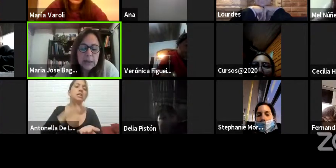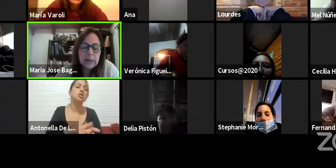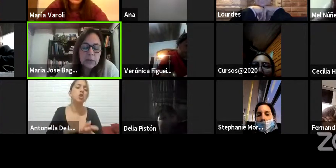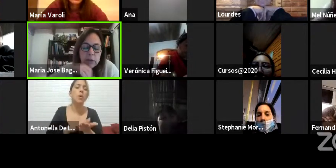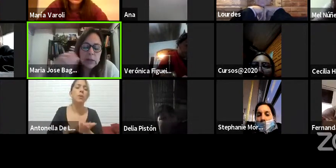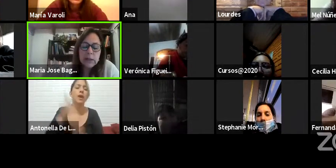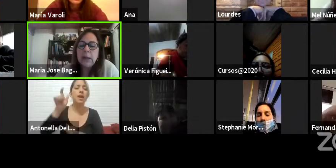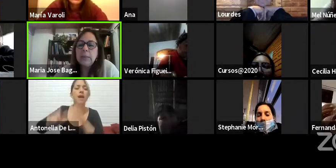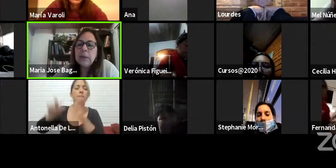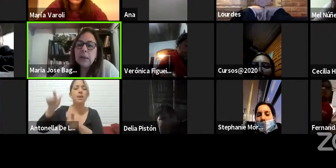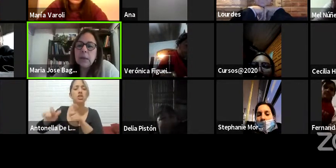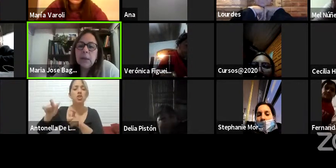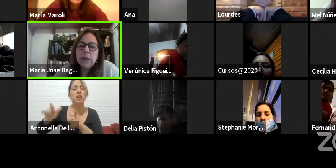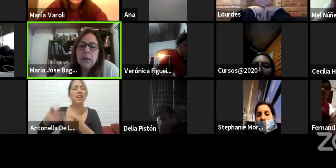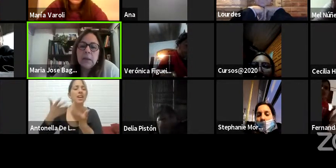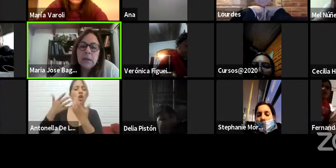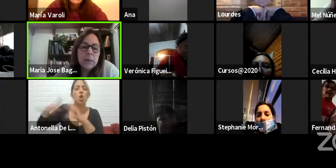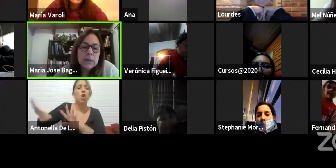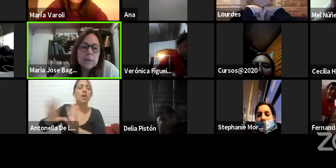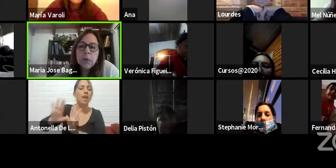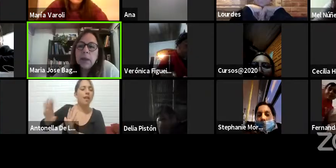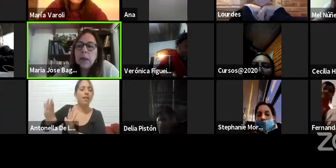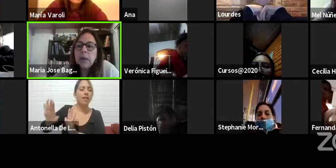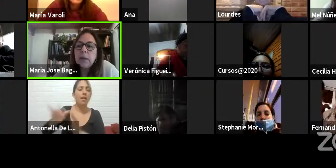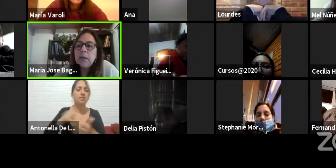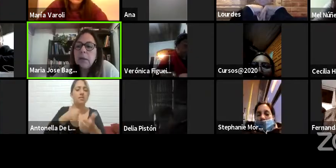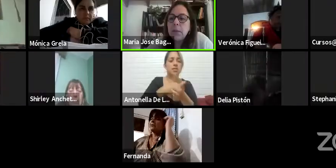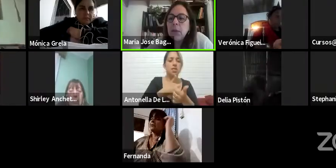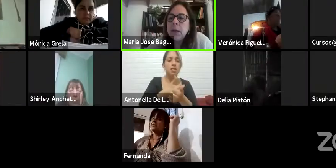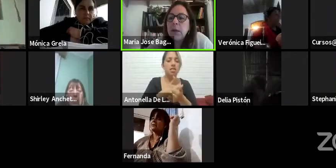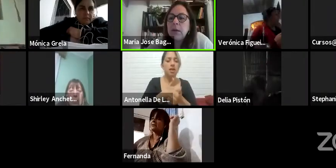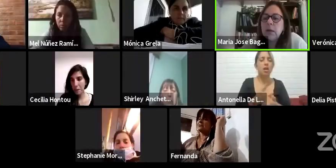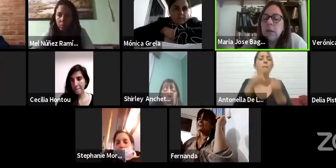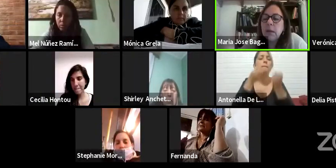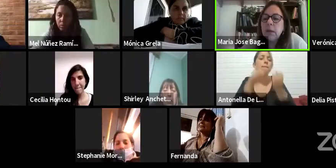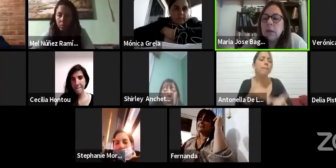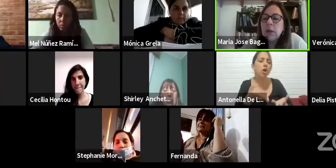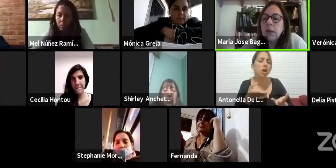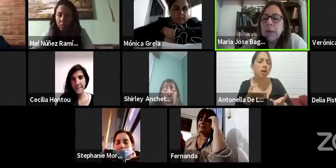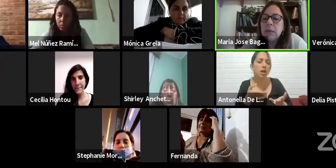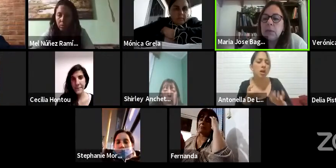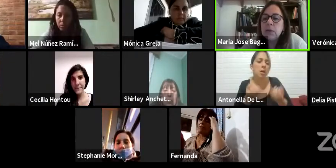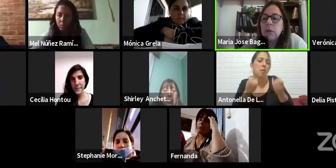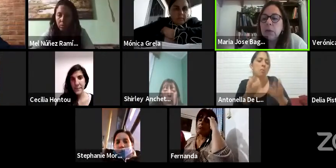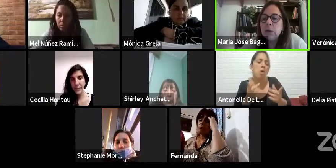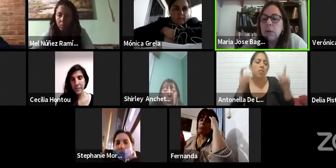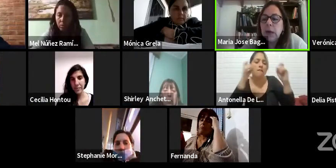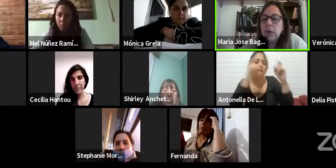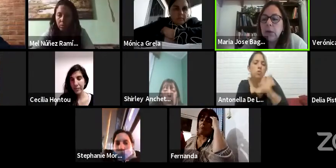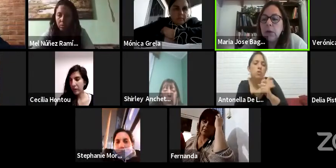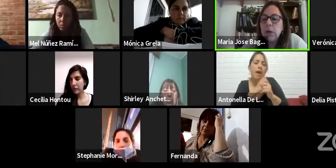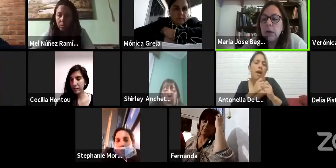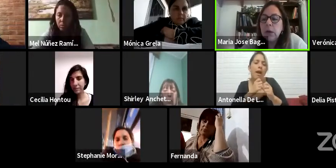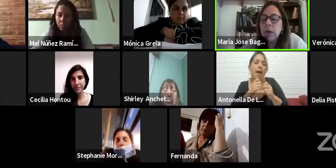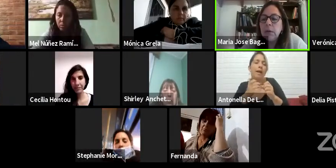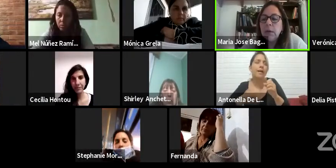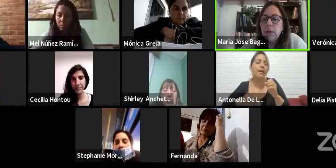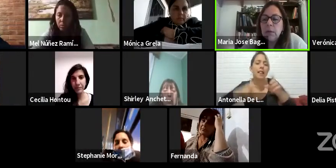dificultad en la realización del trámite? Tal vez puedan responder, creo que apareció esto,